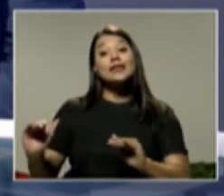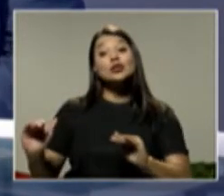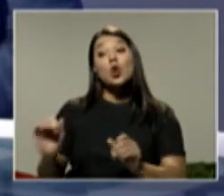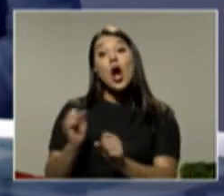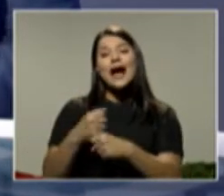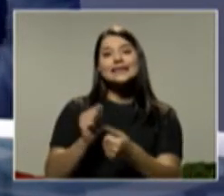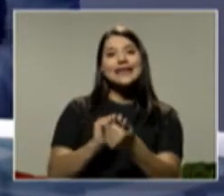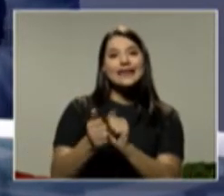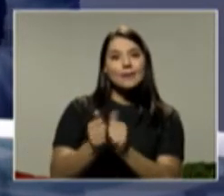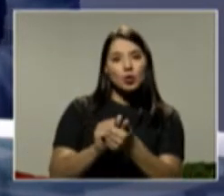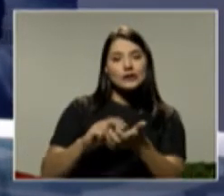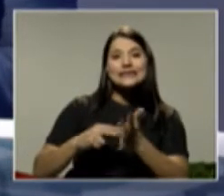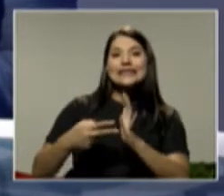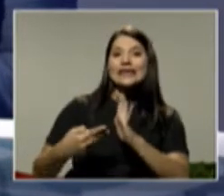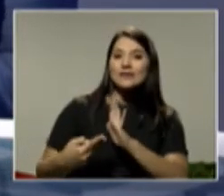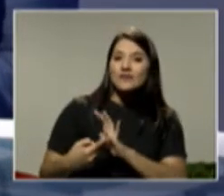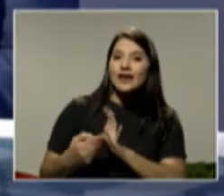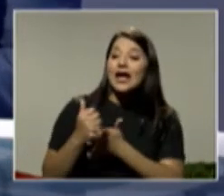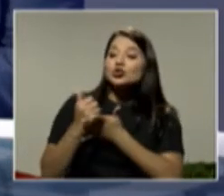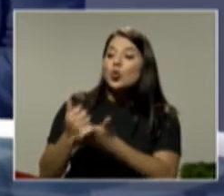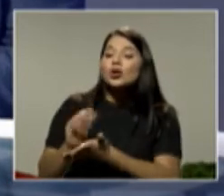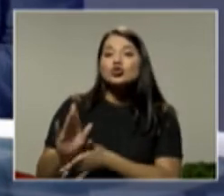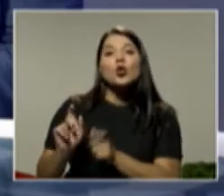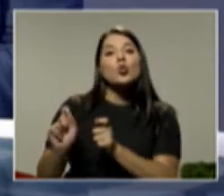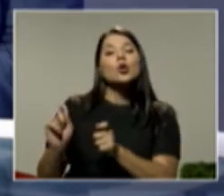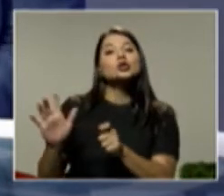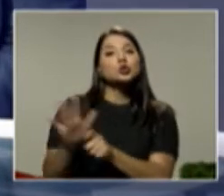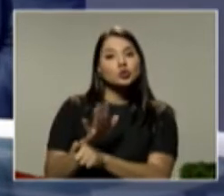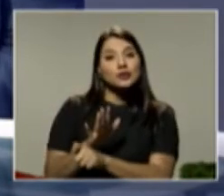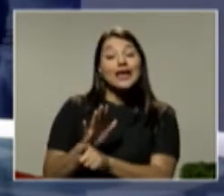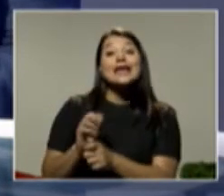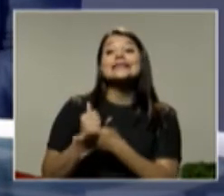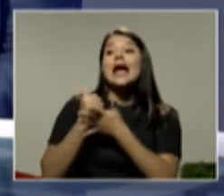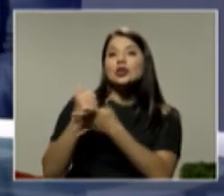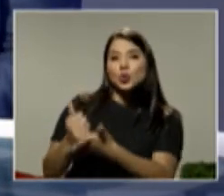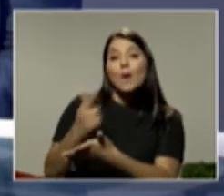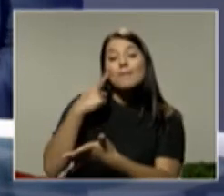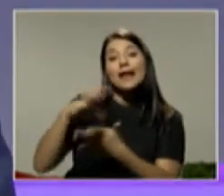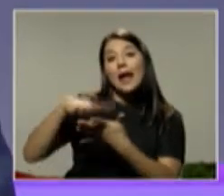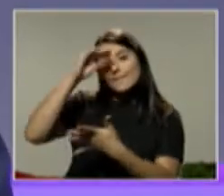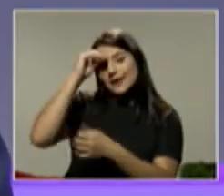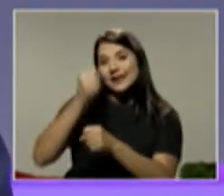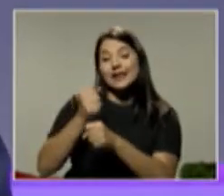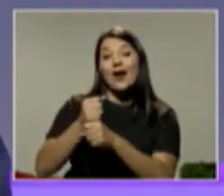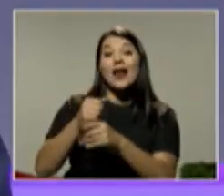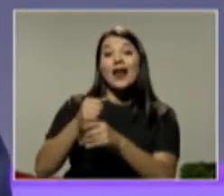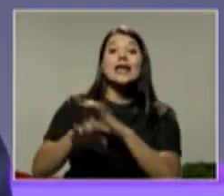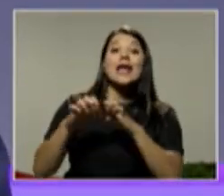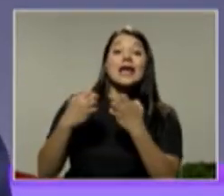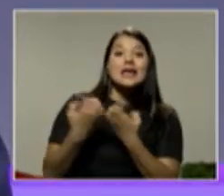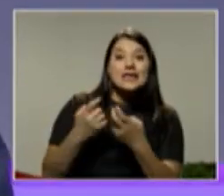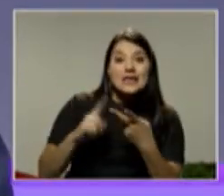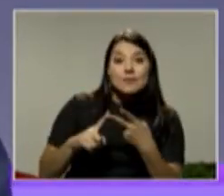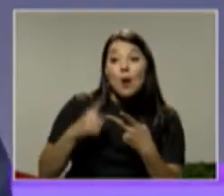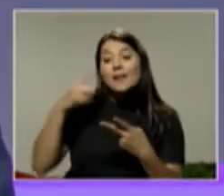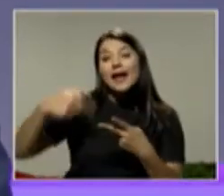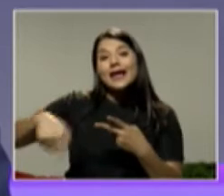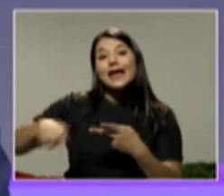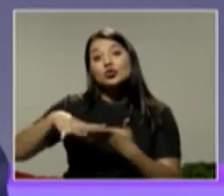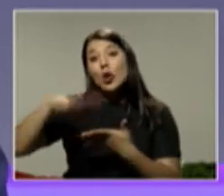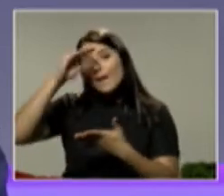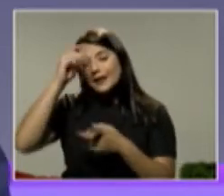es invertir en la formación integral de ellos, es invertir para que ellos aprendan a trabajar en equipo, es invertir para que ellos aprendan a manejar